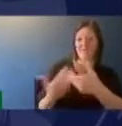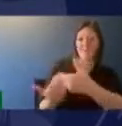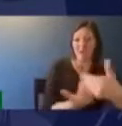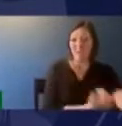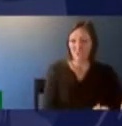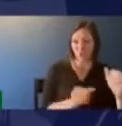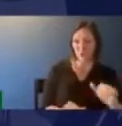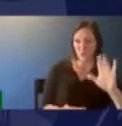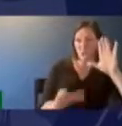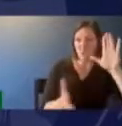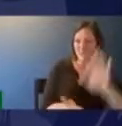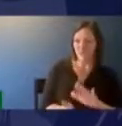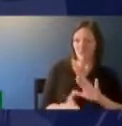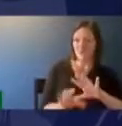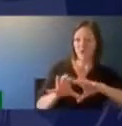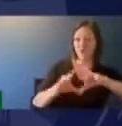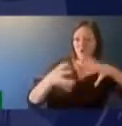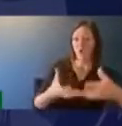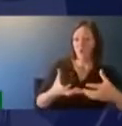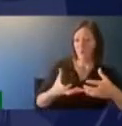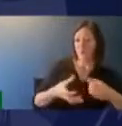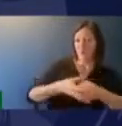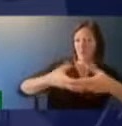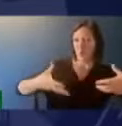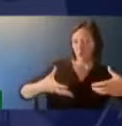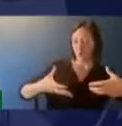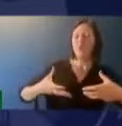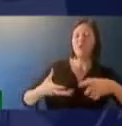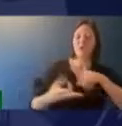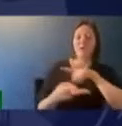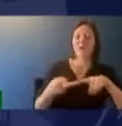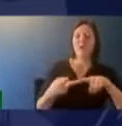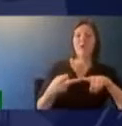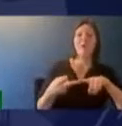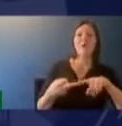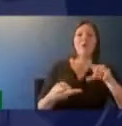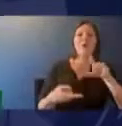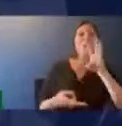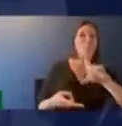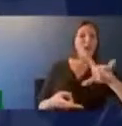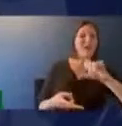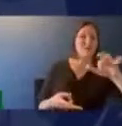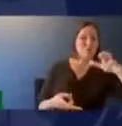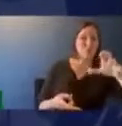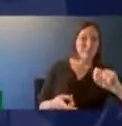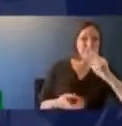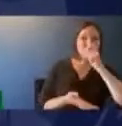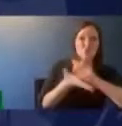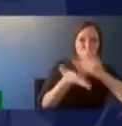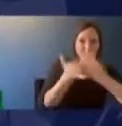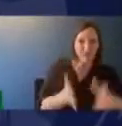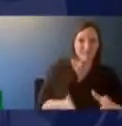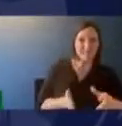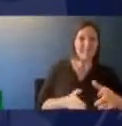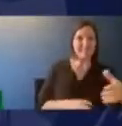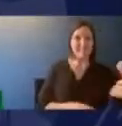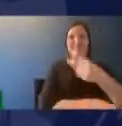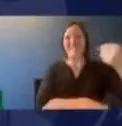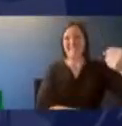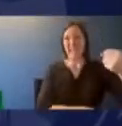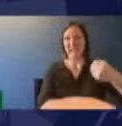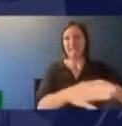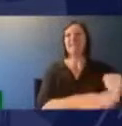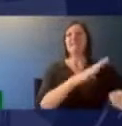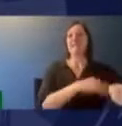contrayendo, que el sistema financiero se mantiene fuerte y resiliente y que la economía de Estados Unidos lo está haciendo extremadamente bien, porque tiene un fuerte empleo y que incluso